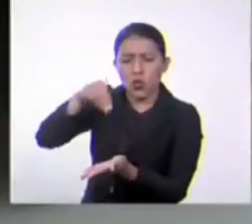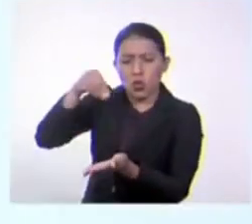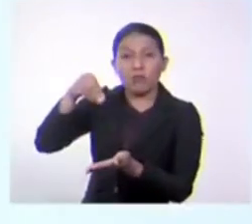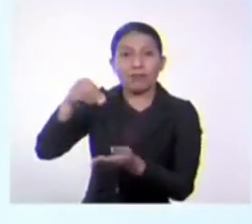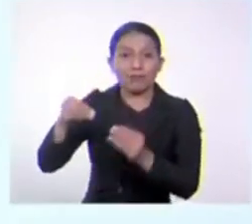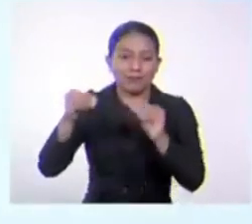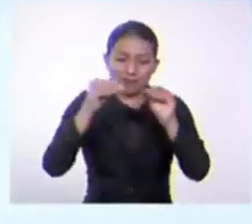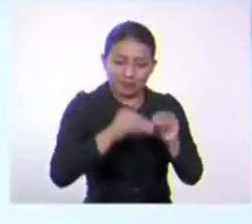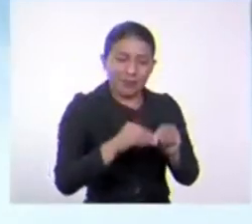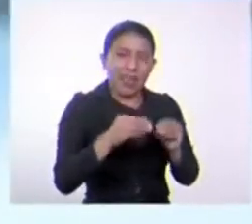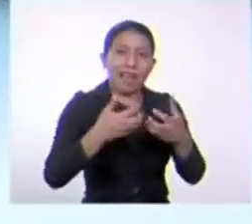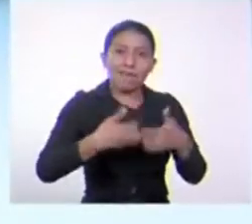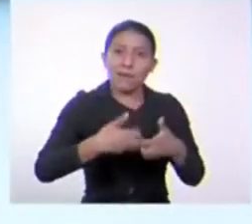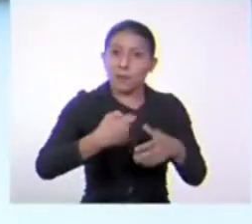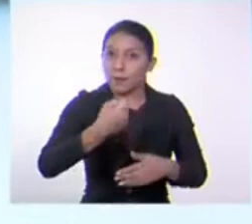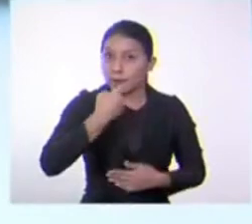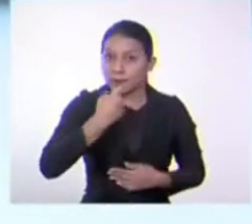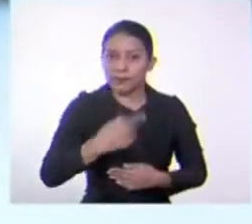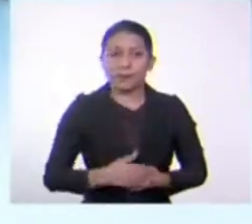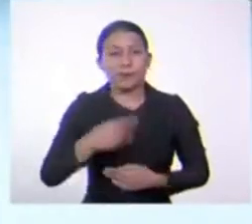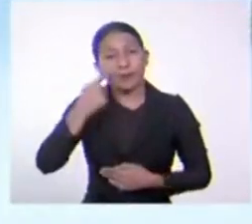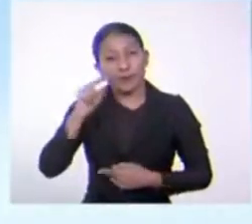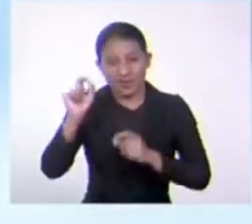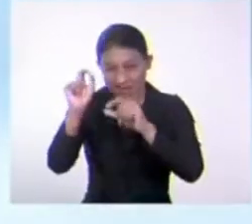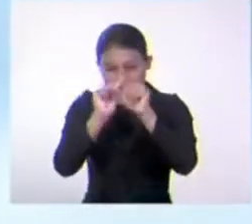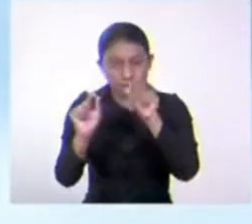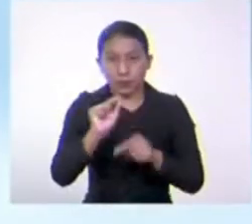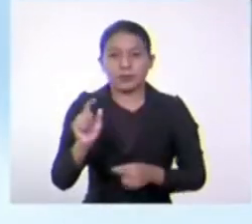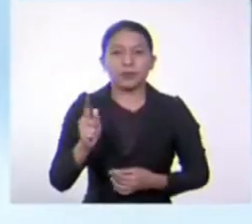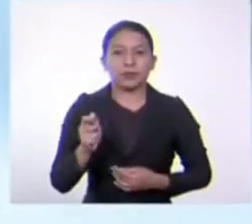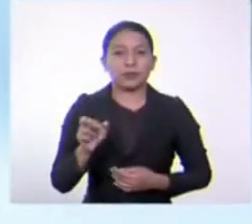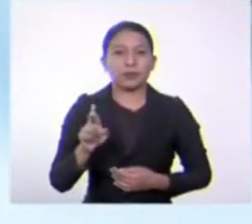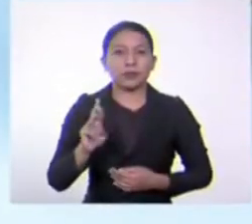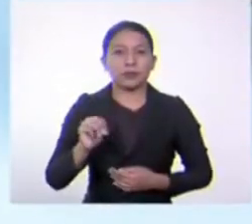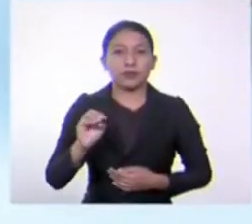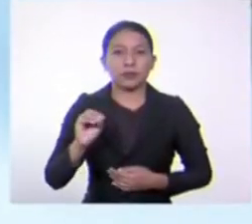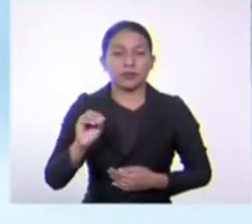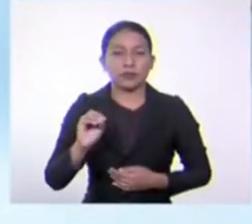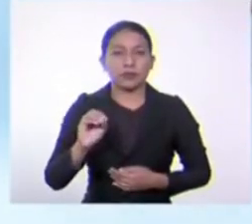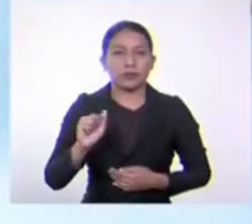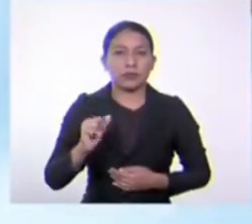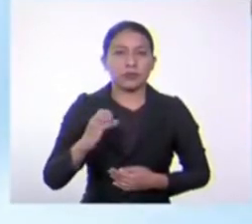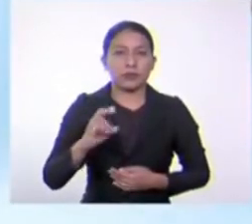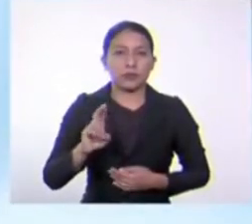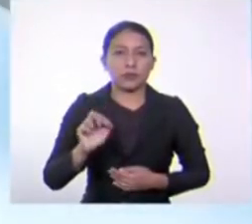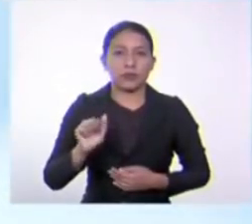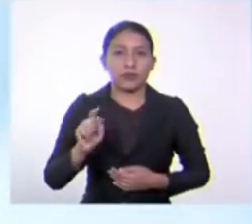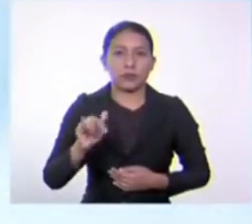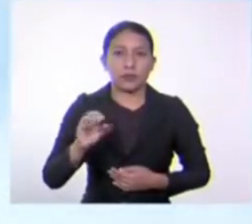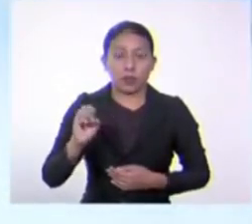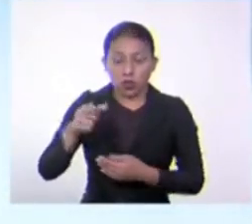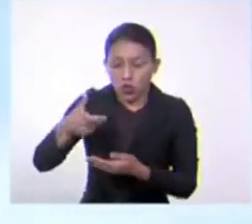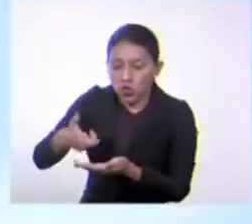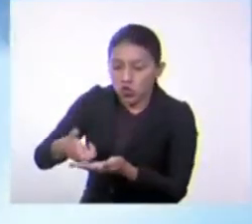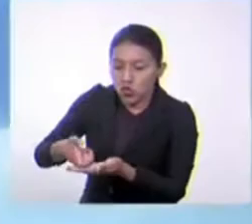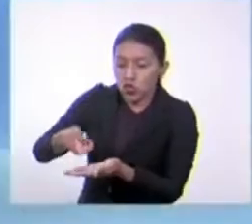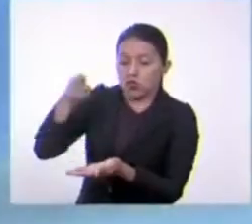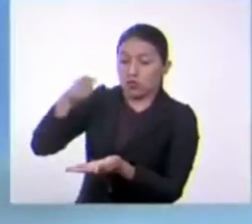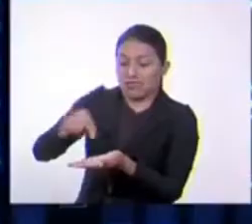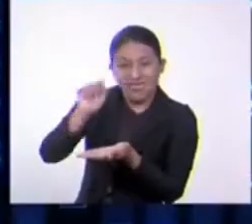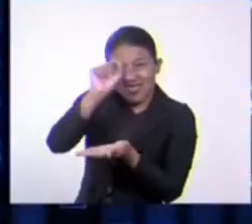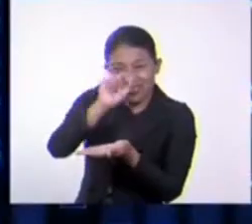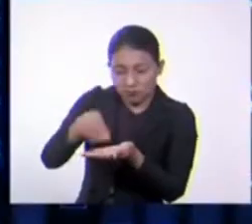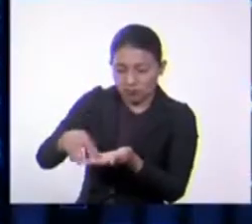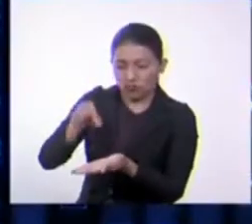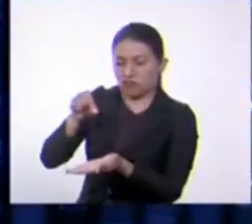ambiente. Por ejemplo, de la bacteria Thermus aquaticus se extrae enzimas que se emplean para estudiar el